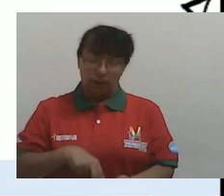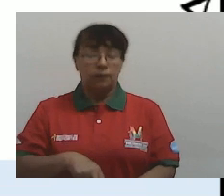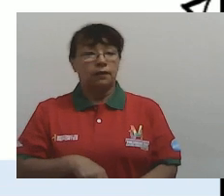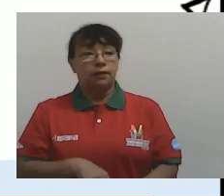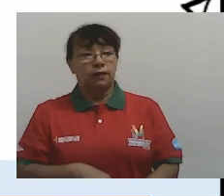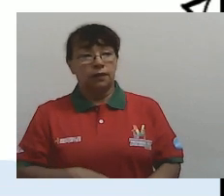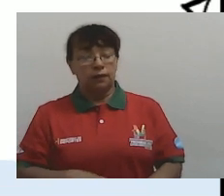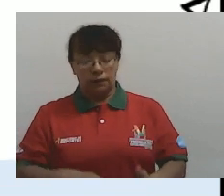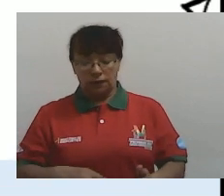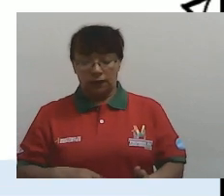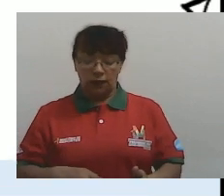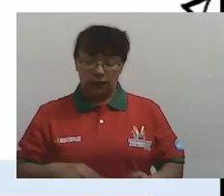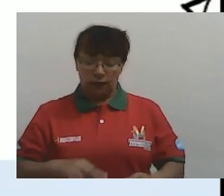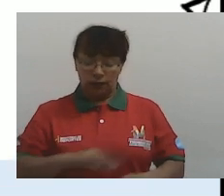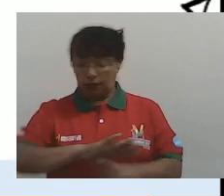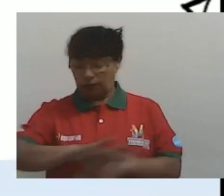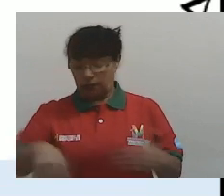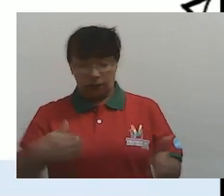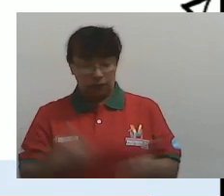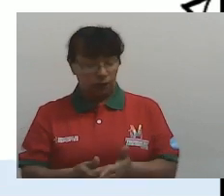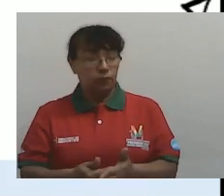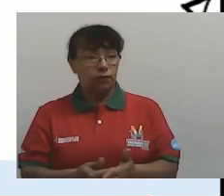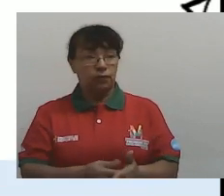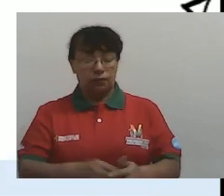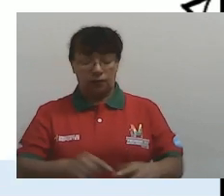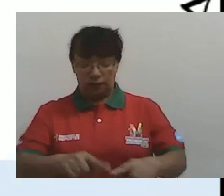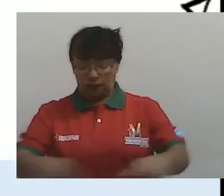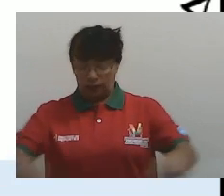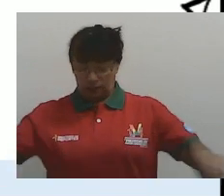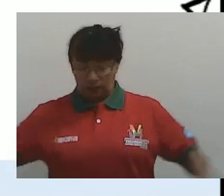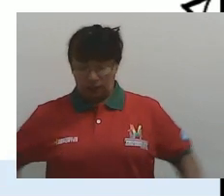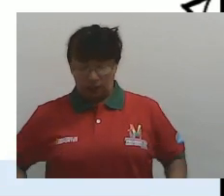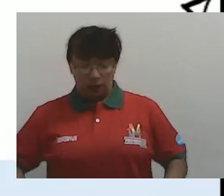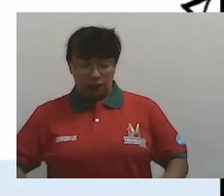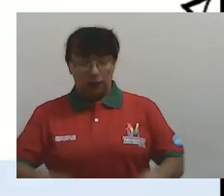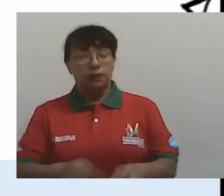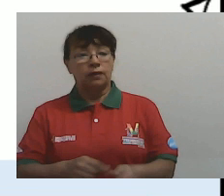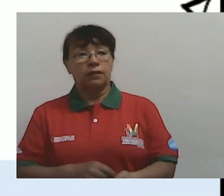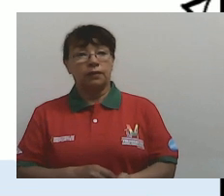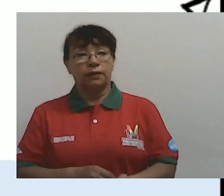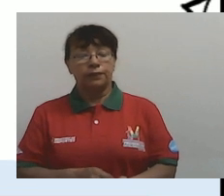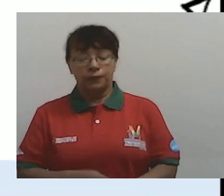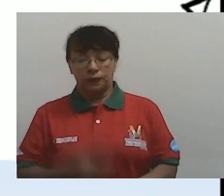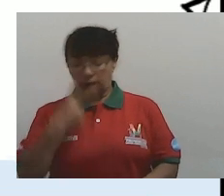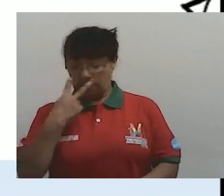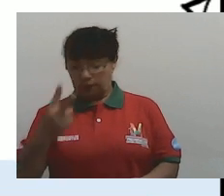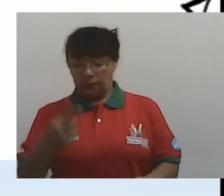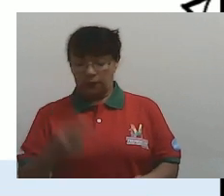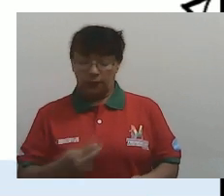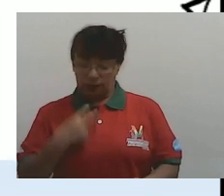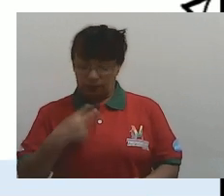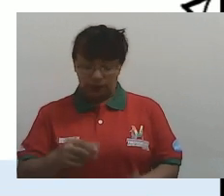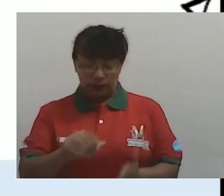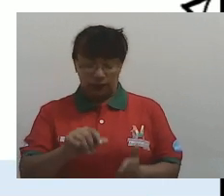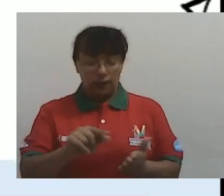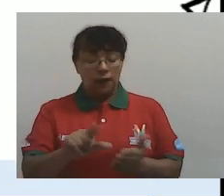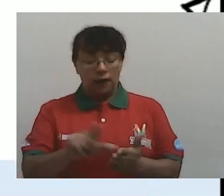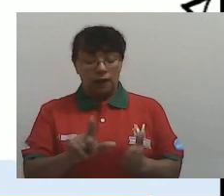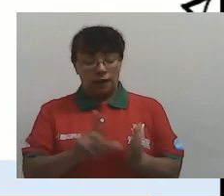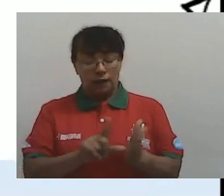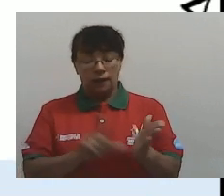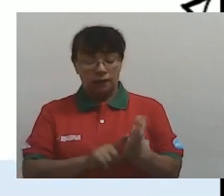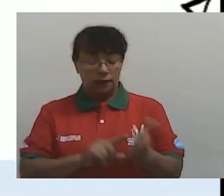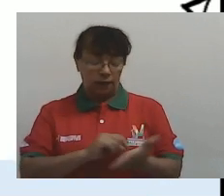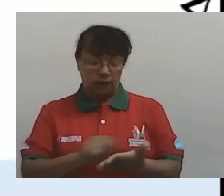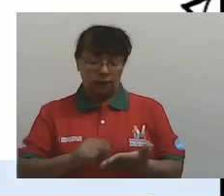cinta métrica que está en el suelo. Nosotros vamos simplemente acumulando y vamos a tener la distancia total. En esta prueba se